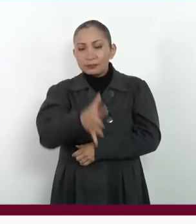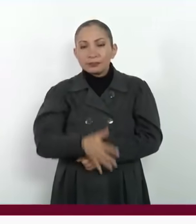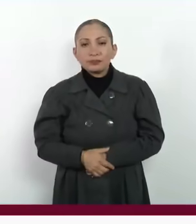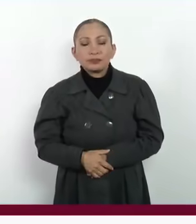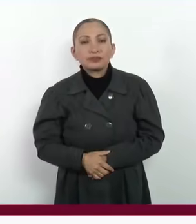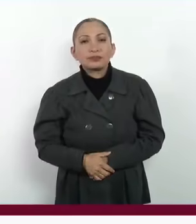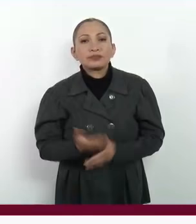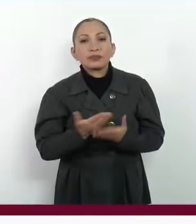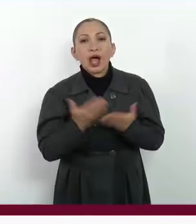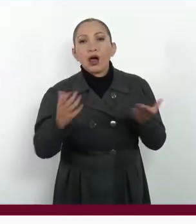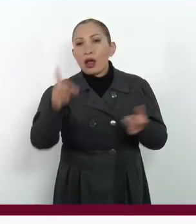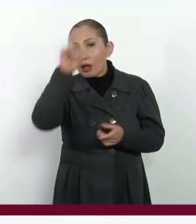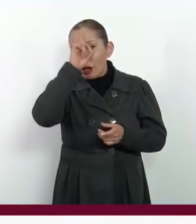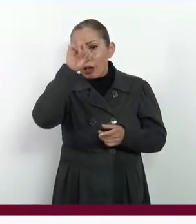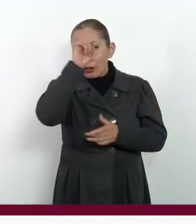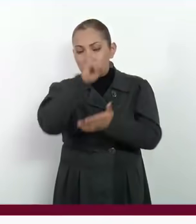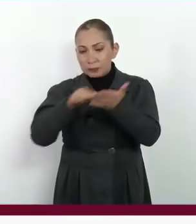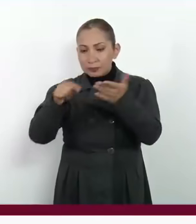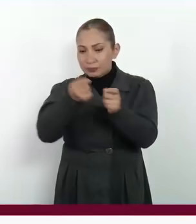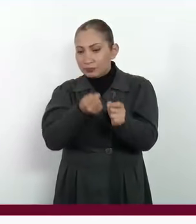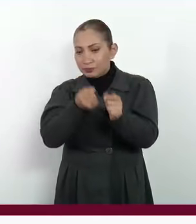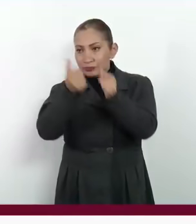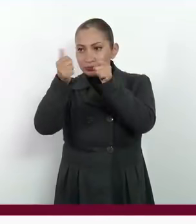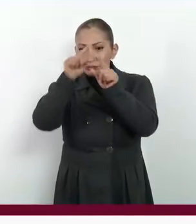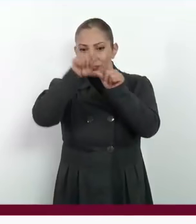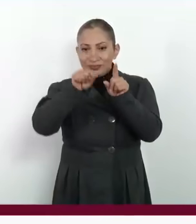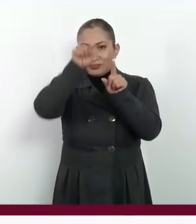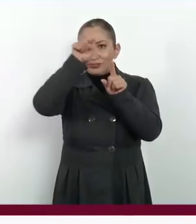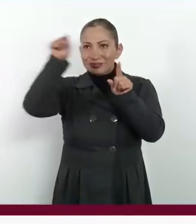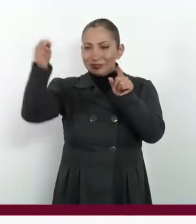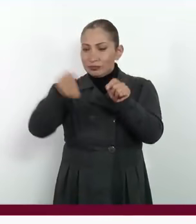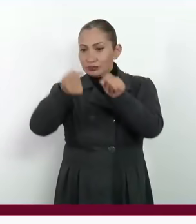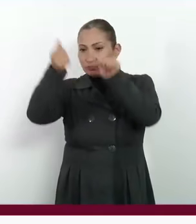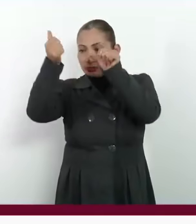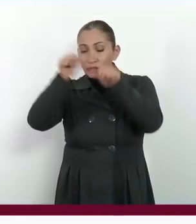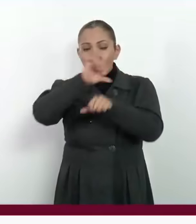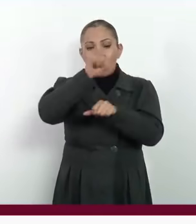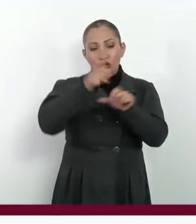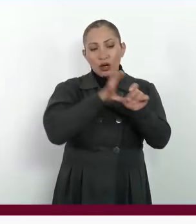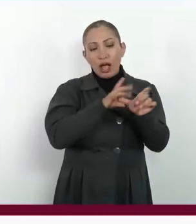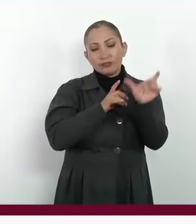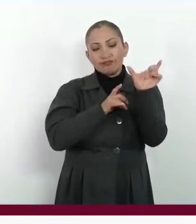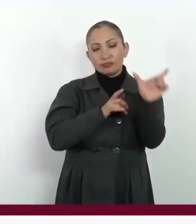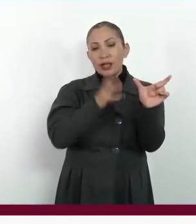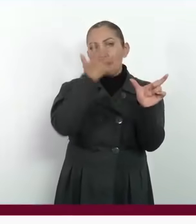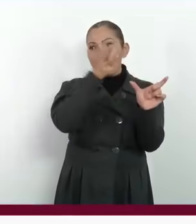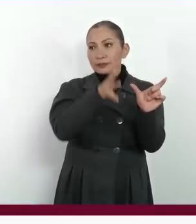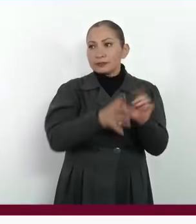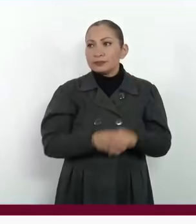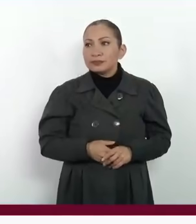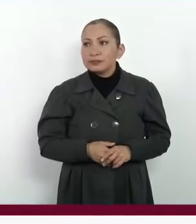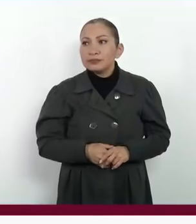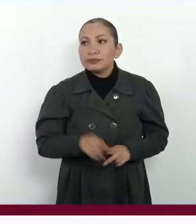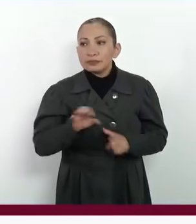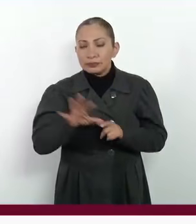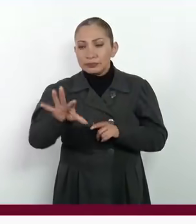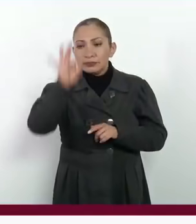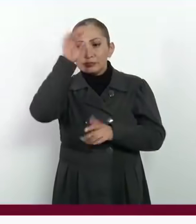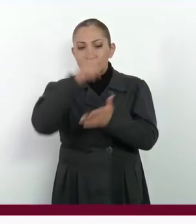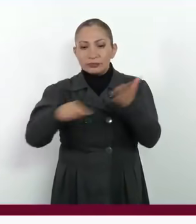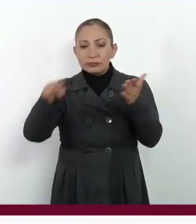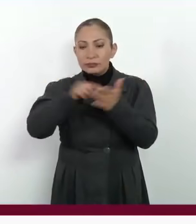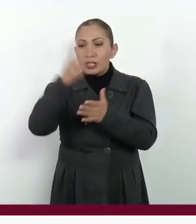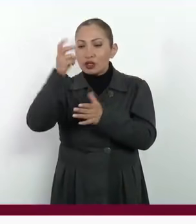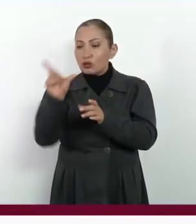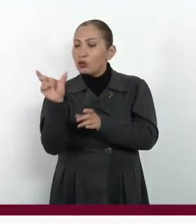a 10. Ahora se recomienda cancelar una de las raíces cuadradas, ya que del otro lado se tiene a 10, por lo que se